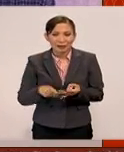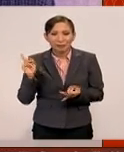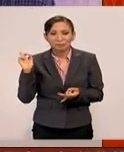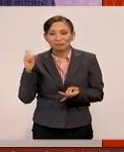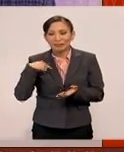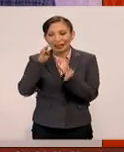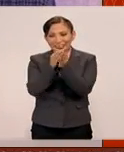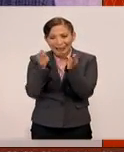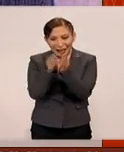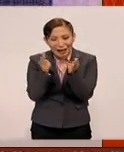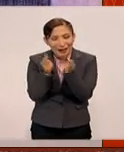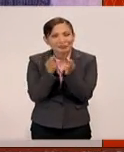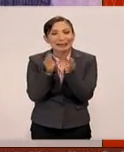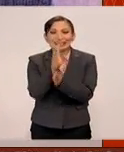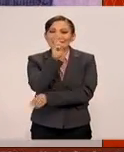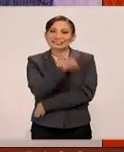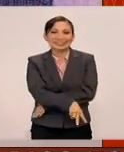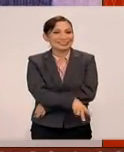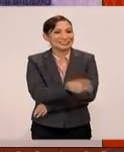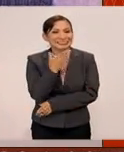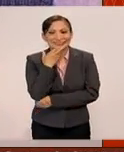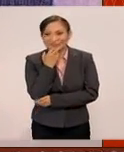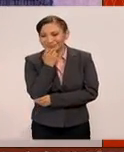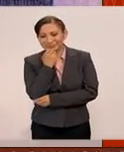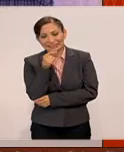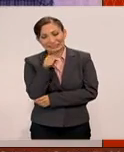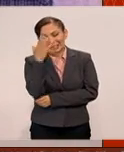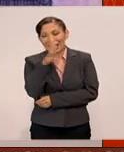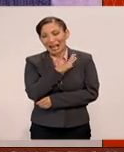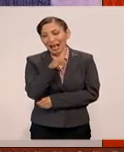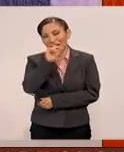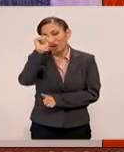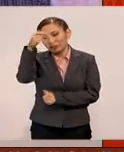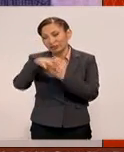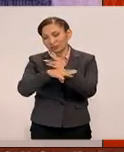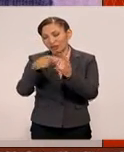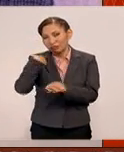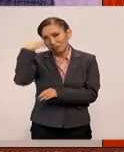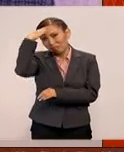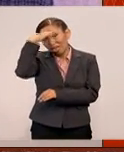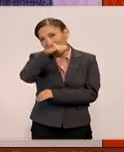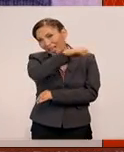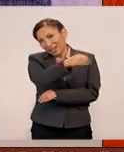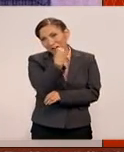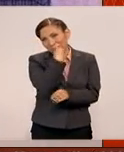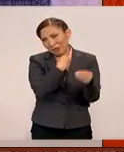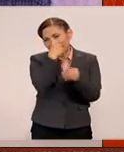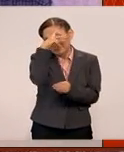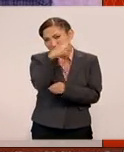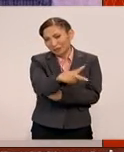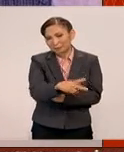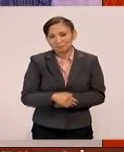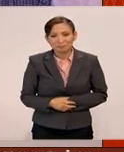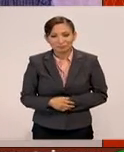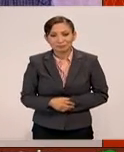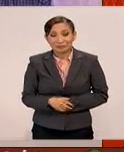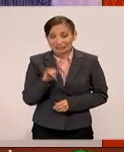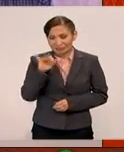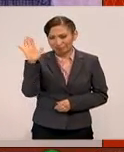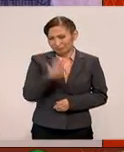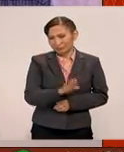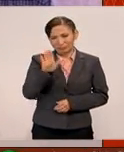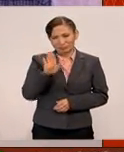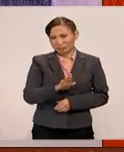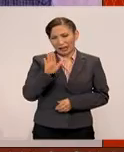los tamales, inclusive. Sí, hay bastantes cosas que sí se extrañan de nuestro país. Sí, es que aunque